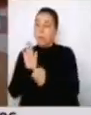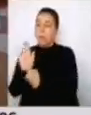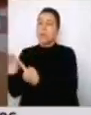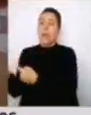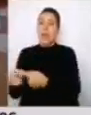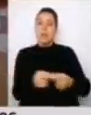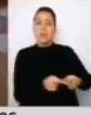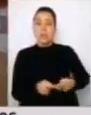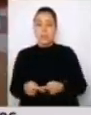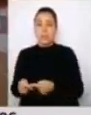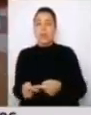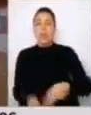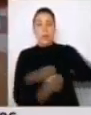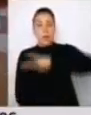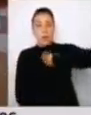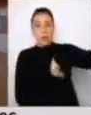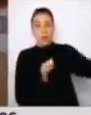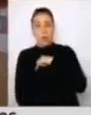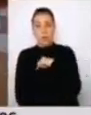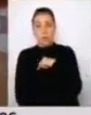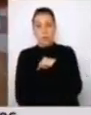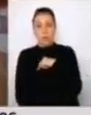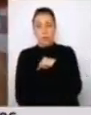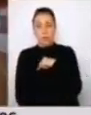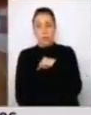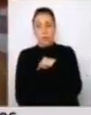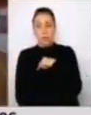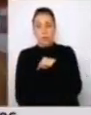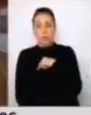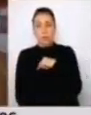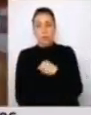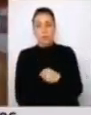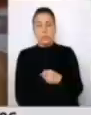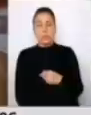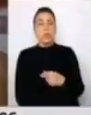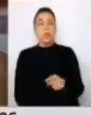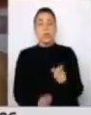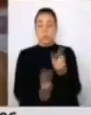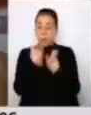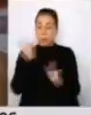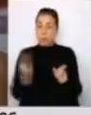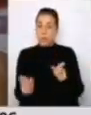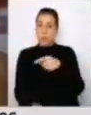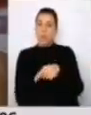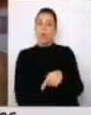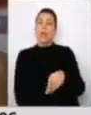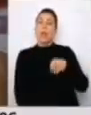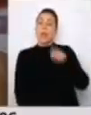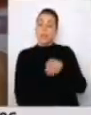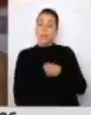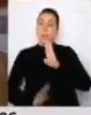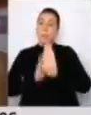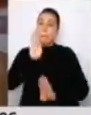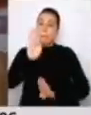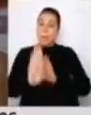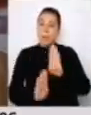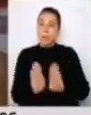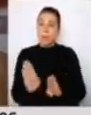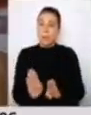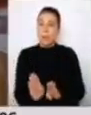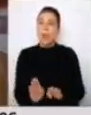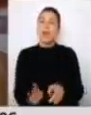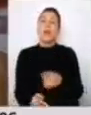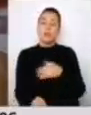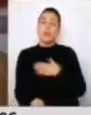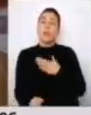que somos aquellos que estamos destinados que estamos llamados a proteger la vamos a protegerla de aquellos